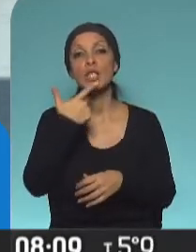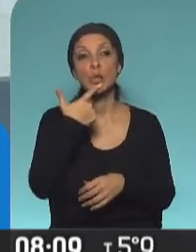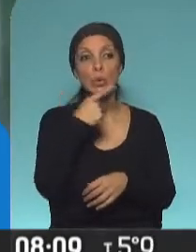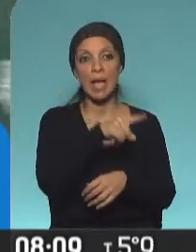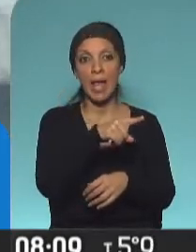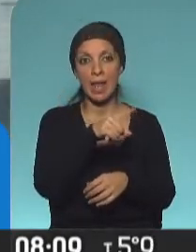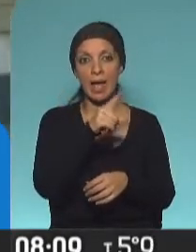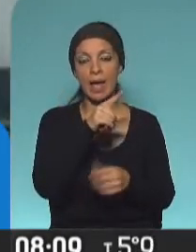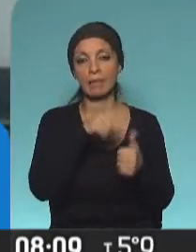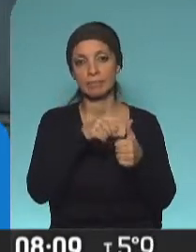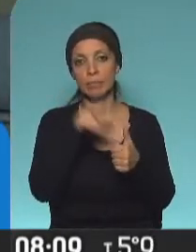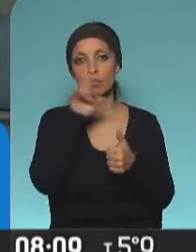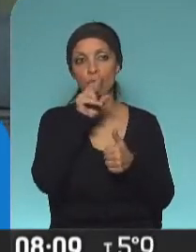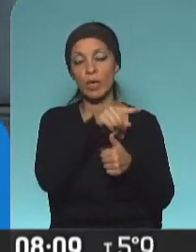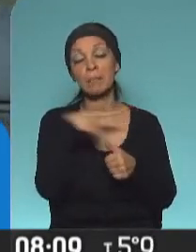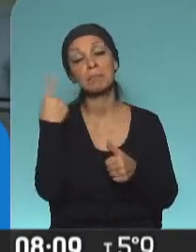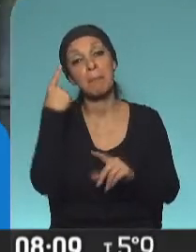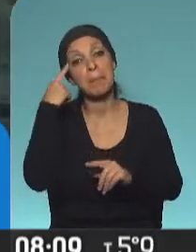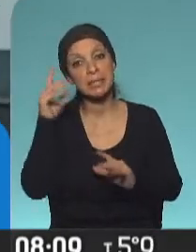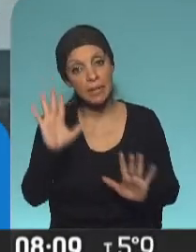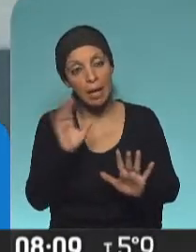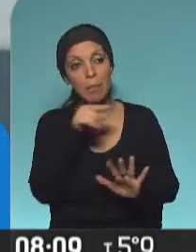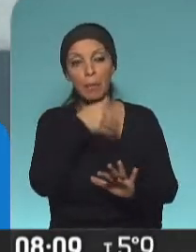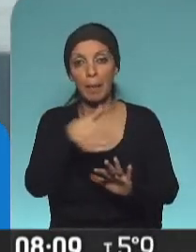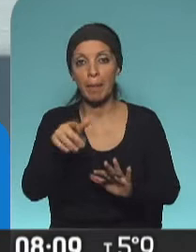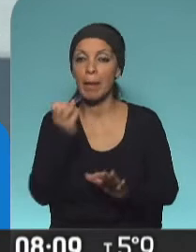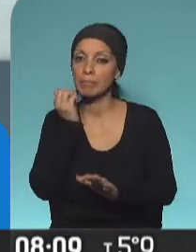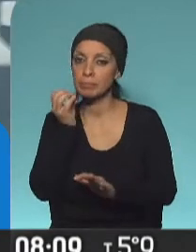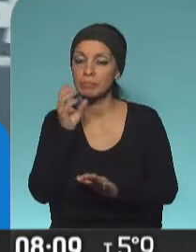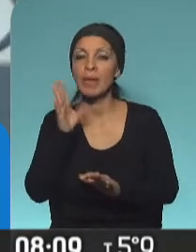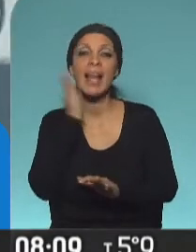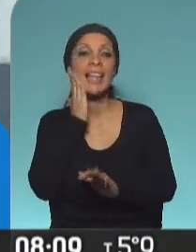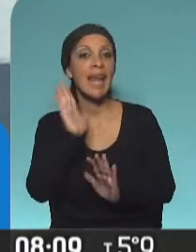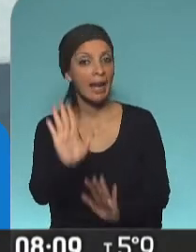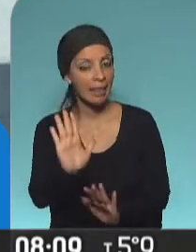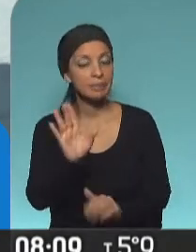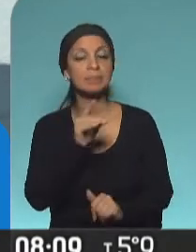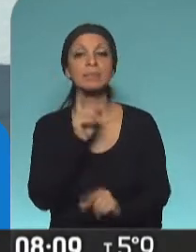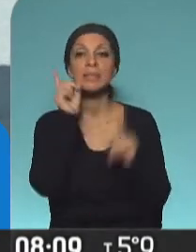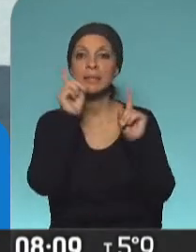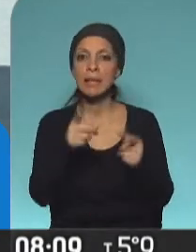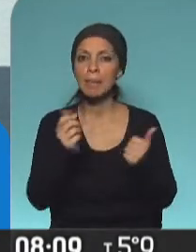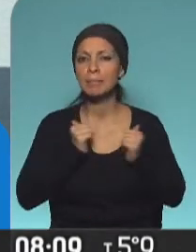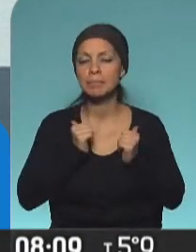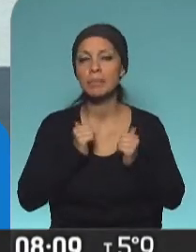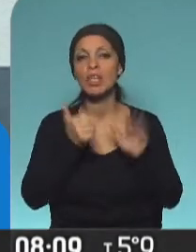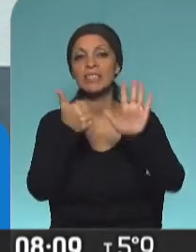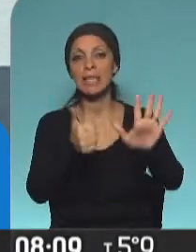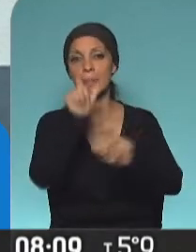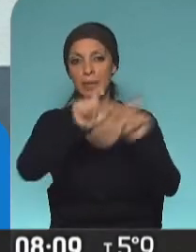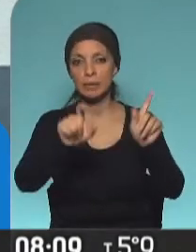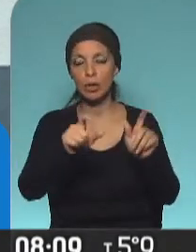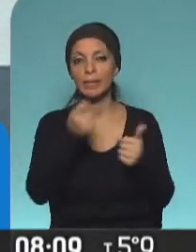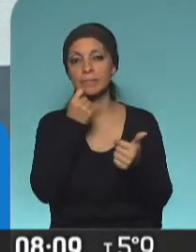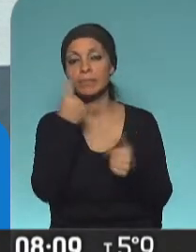en martinengo que se espera se cree que va a realizar lo propio por las horas de la tarde sino también seis personas más entre ellos